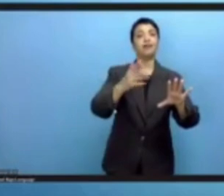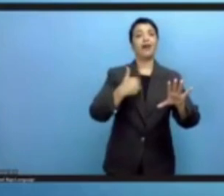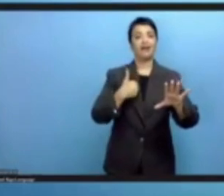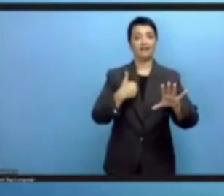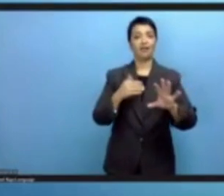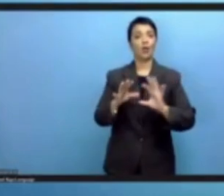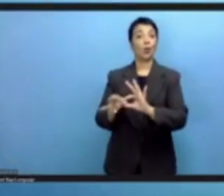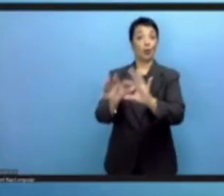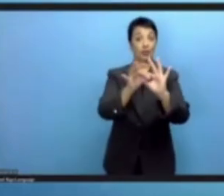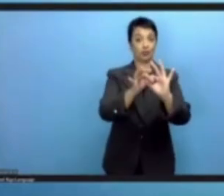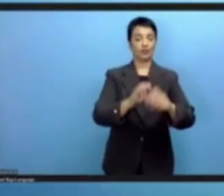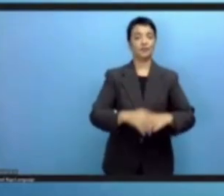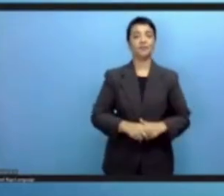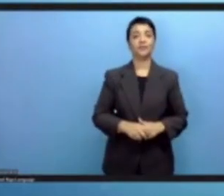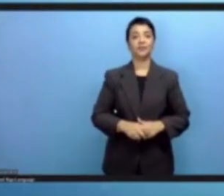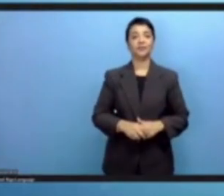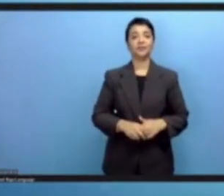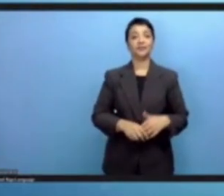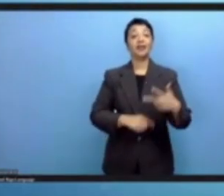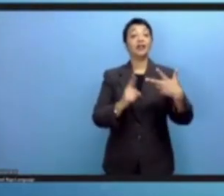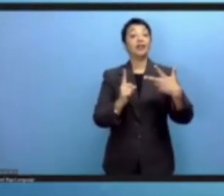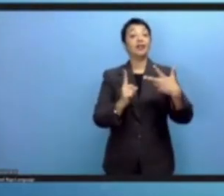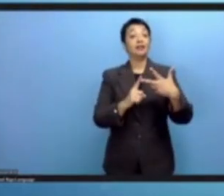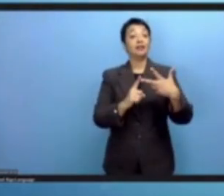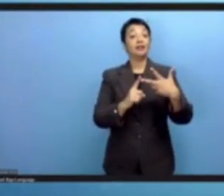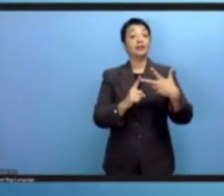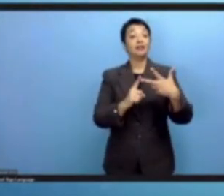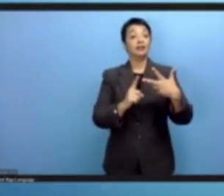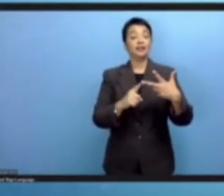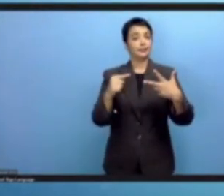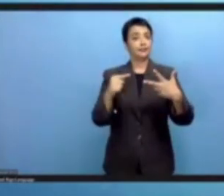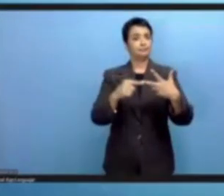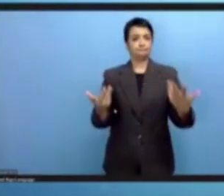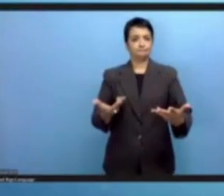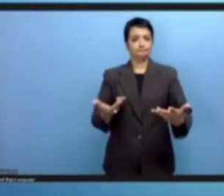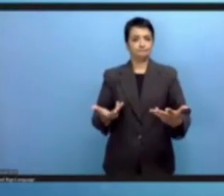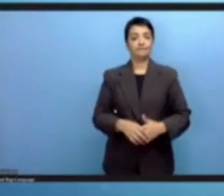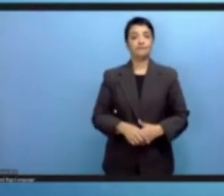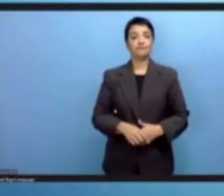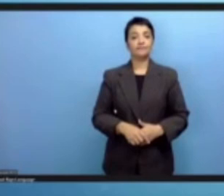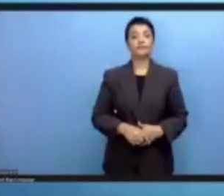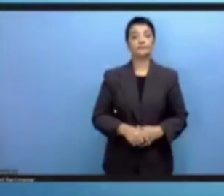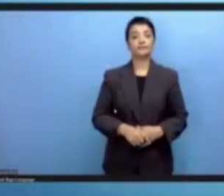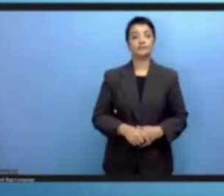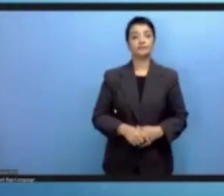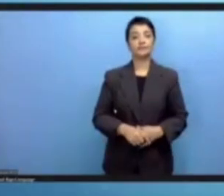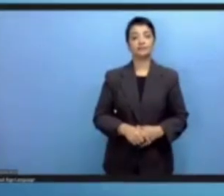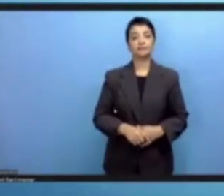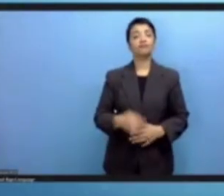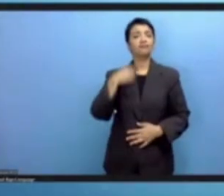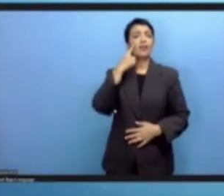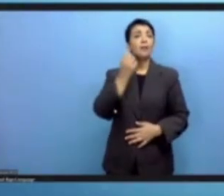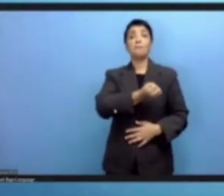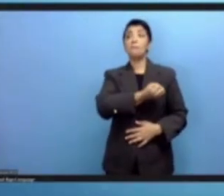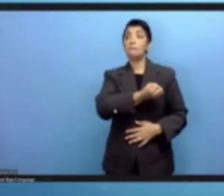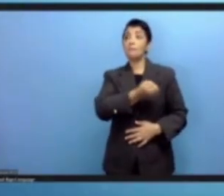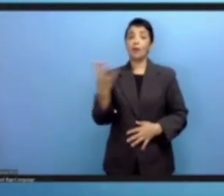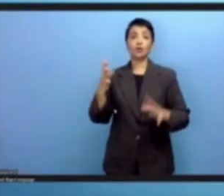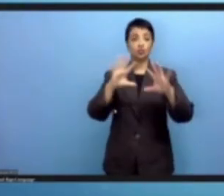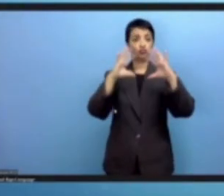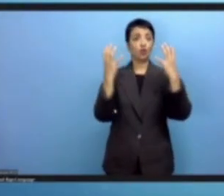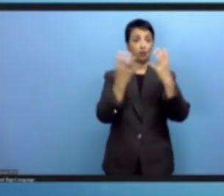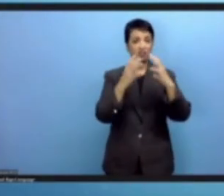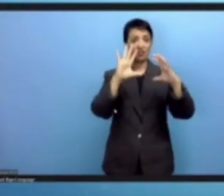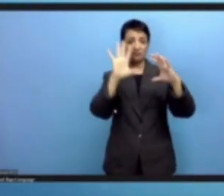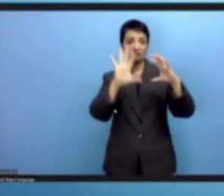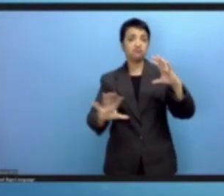por supuesto dentro de ciertos resguardos y límites en la tercera área prioritaria para África y quizás para la